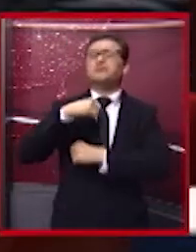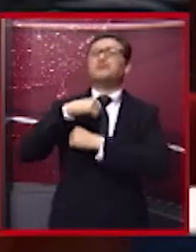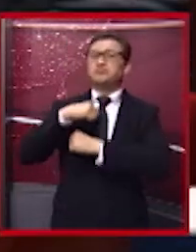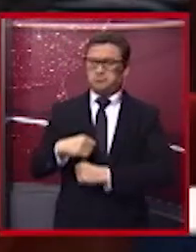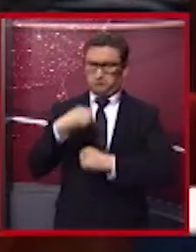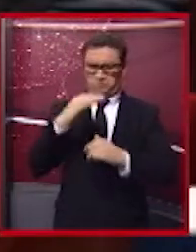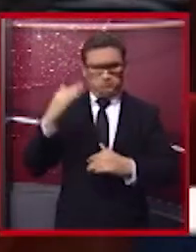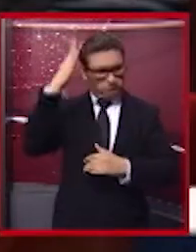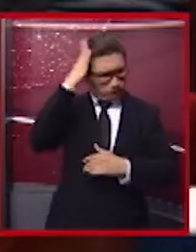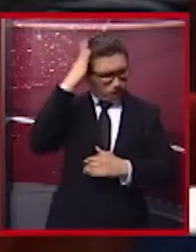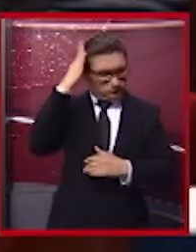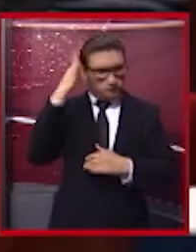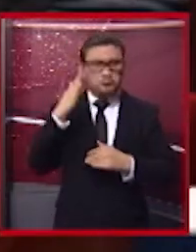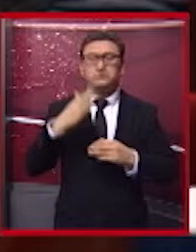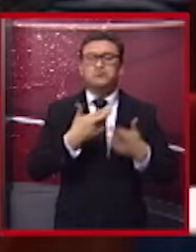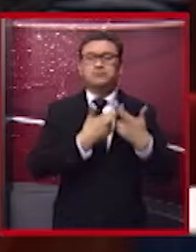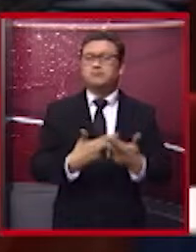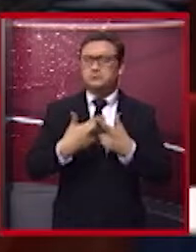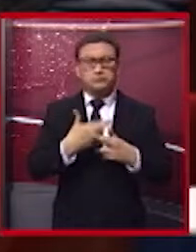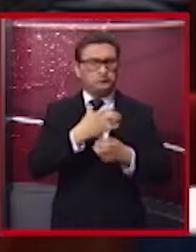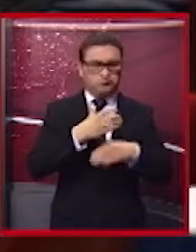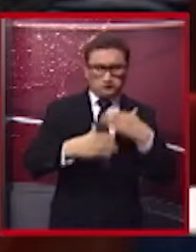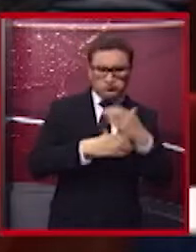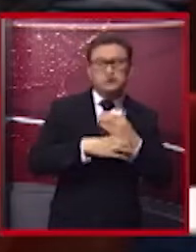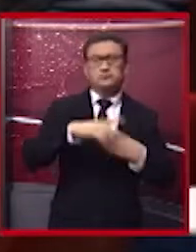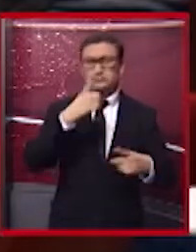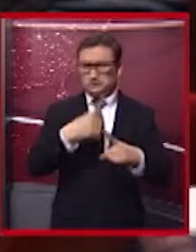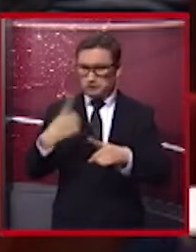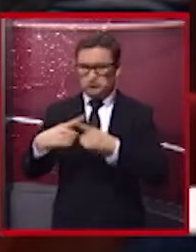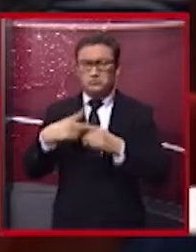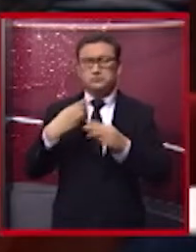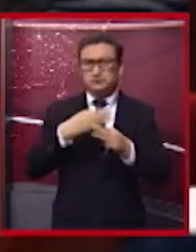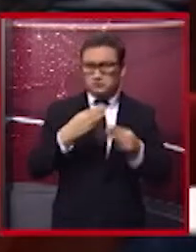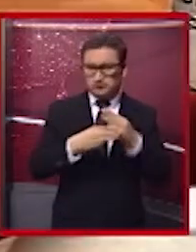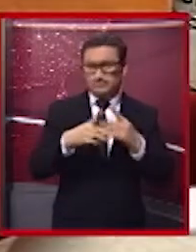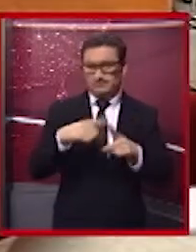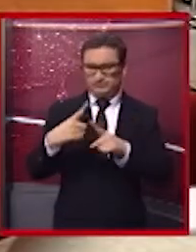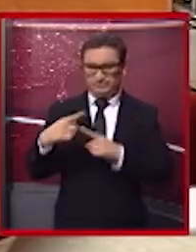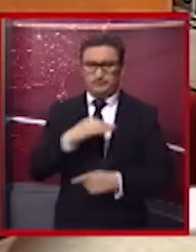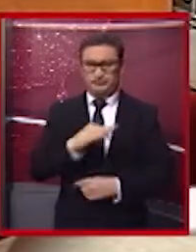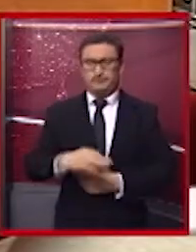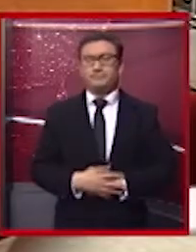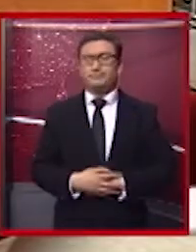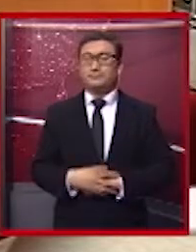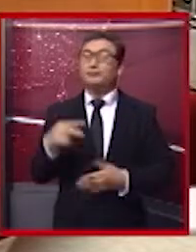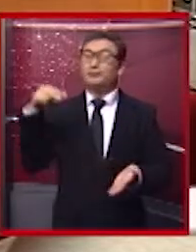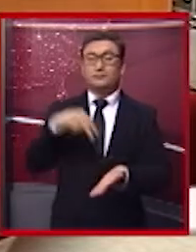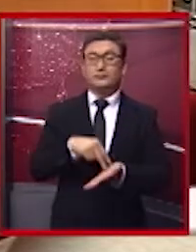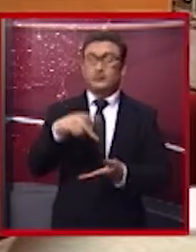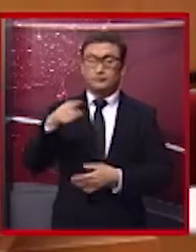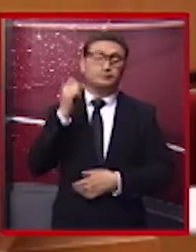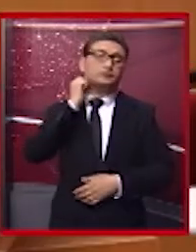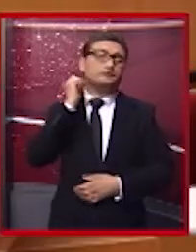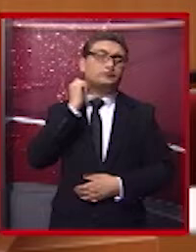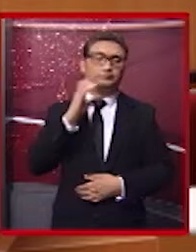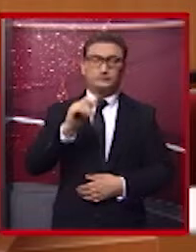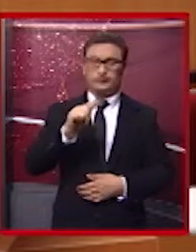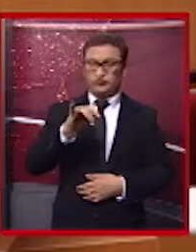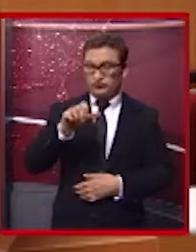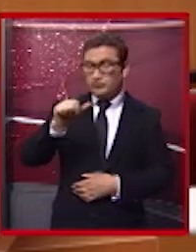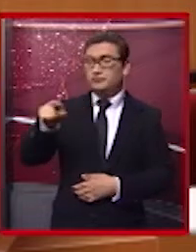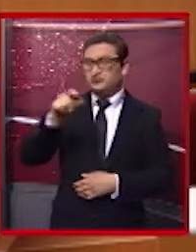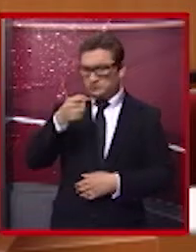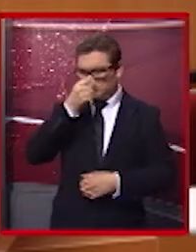naturales y energéticos, sobre sus instrumentos legales. Al subir a tribuna, la senadora Katia Ávila cuestionó al